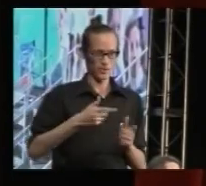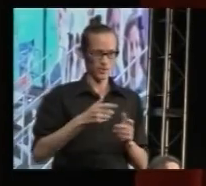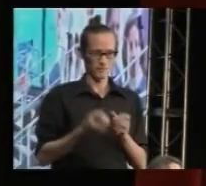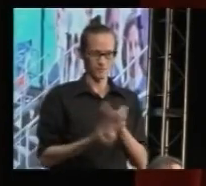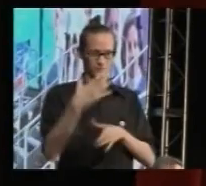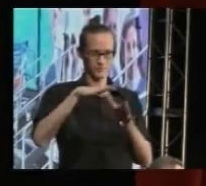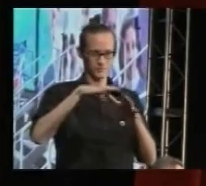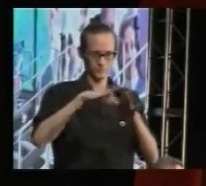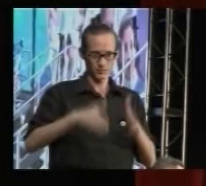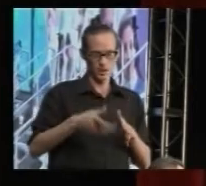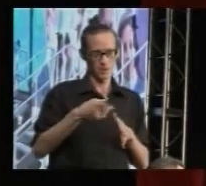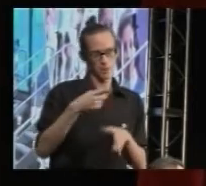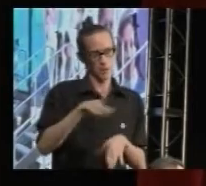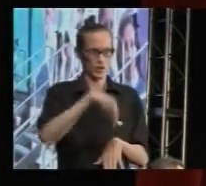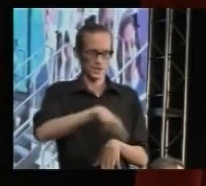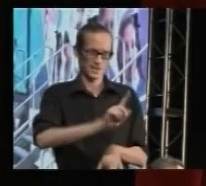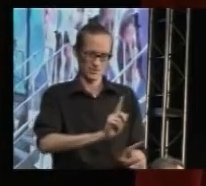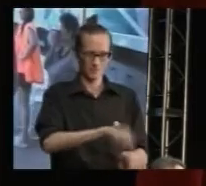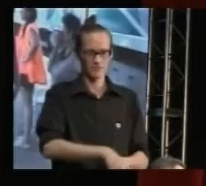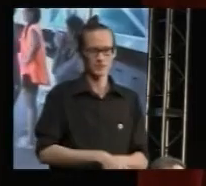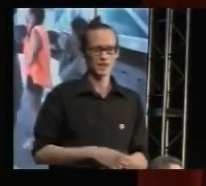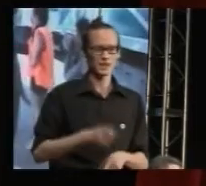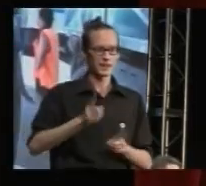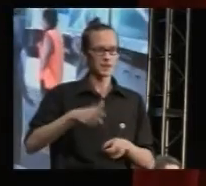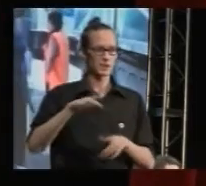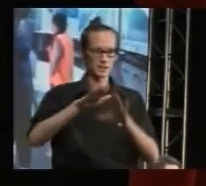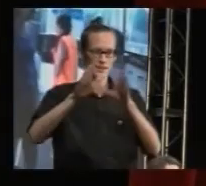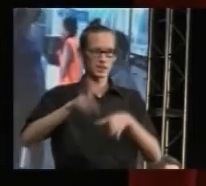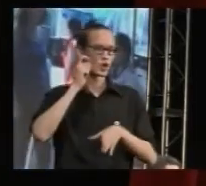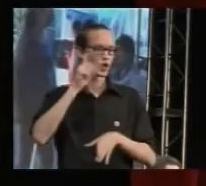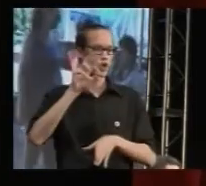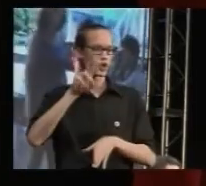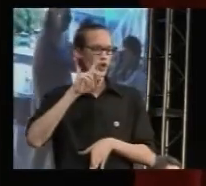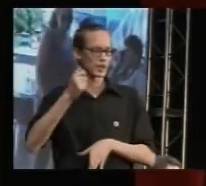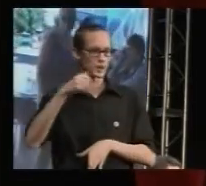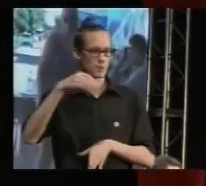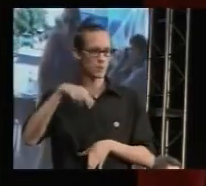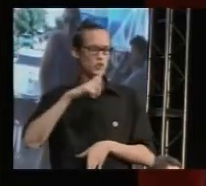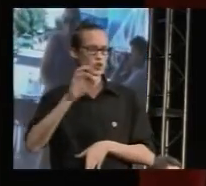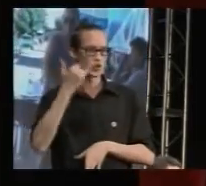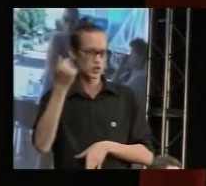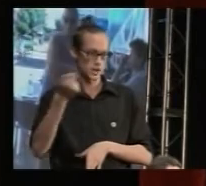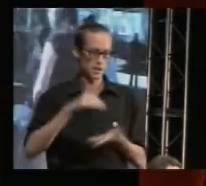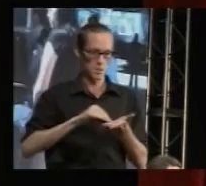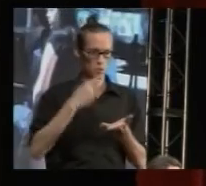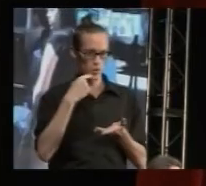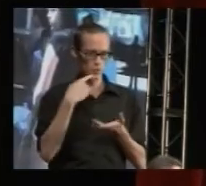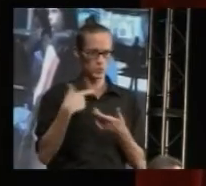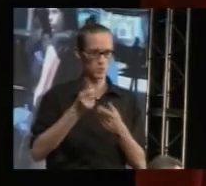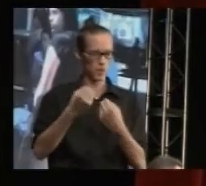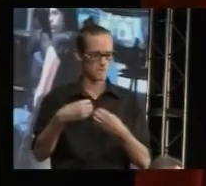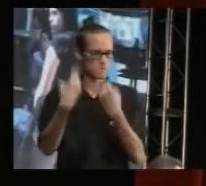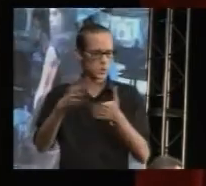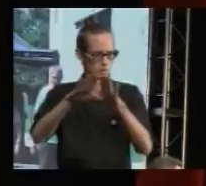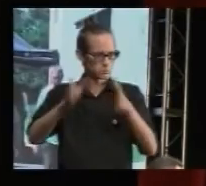Centro Experimental Gloria Montoya totalmente reconstruido y puesto en valor por personal municipal. Con muchísimo trabajo se volvió a